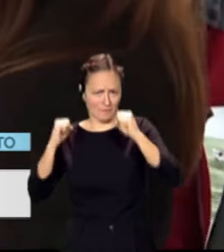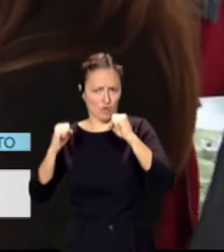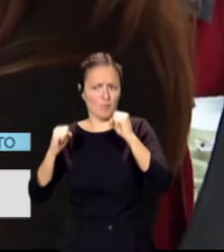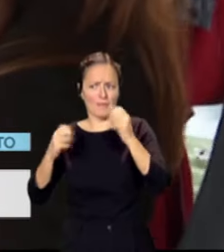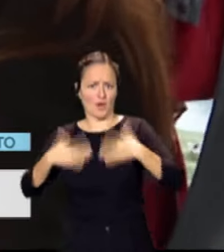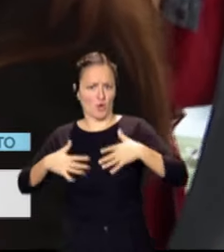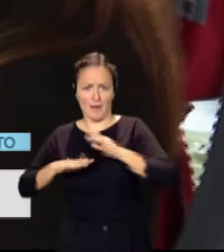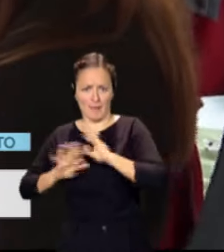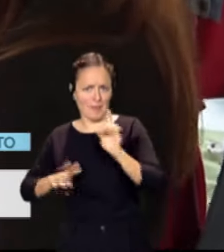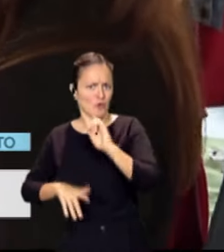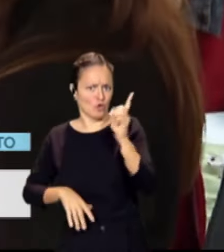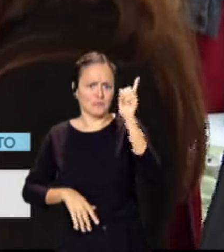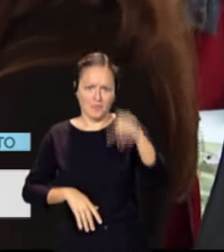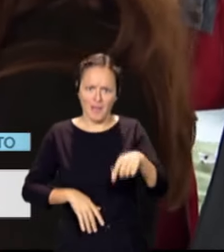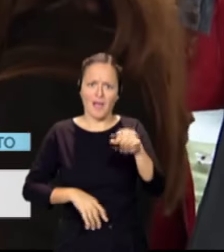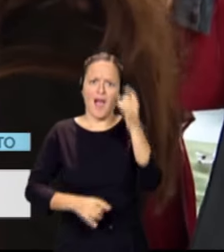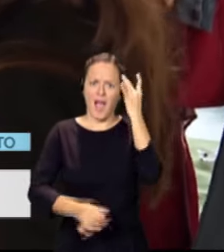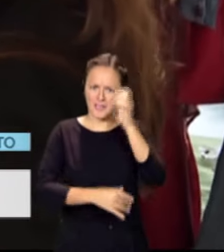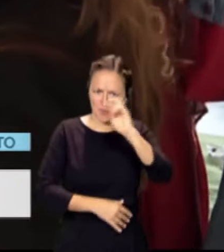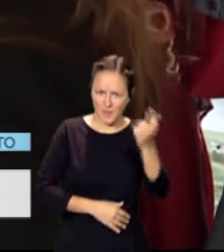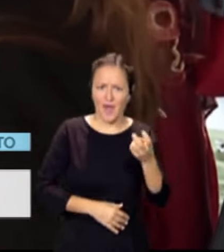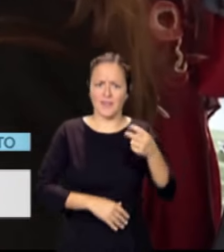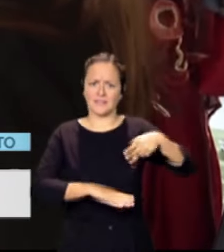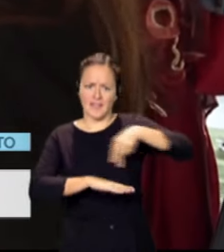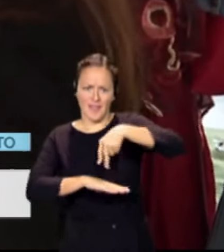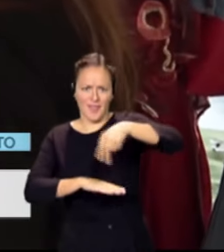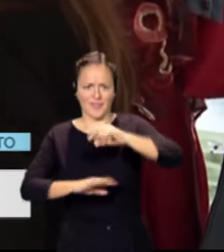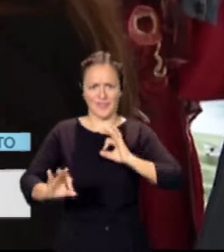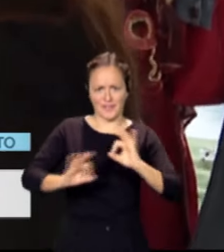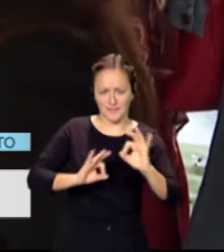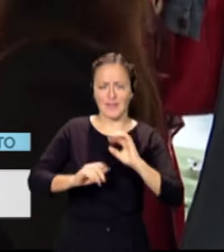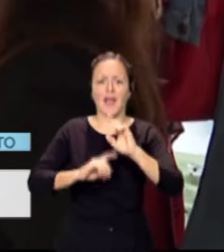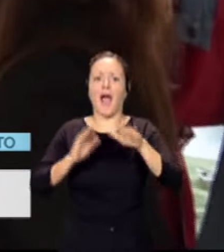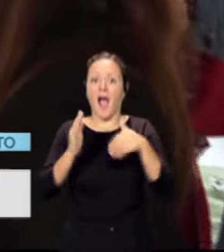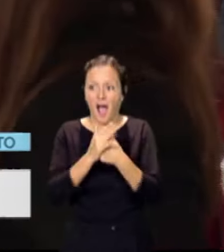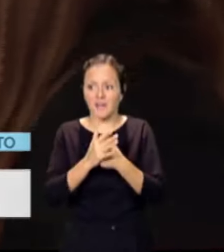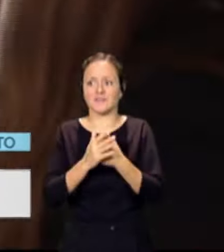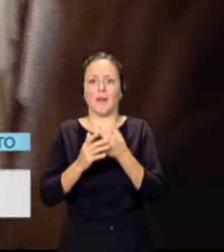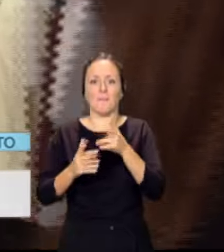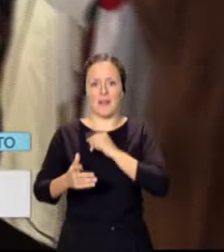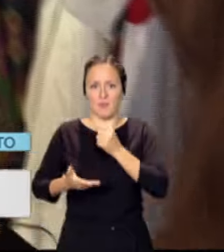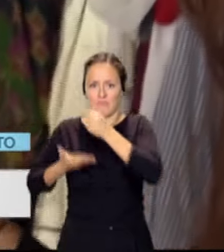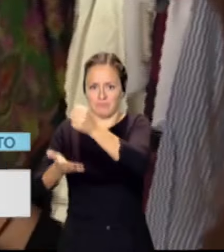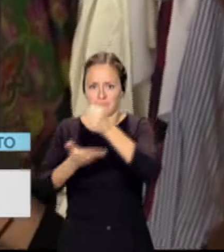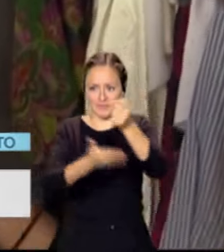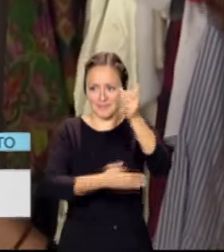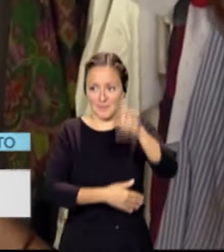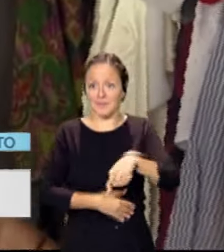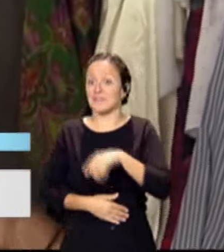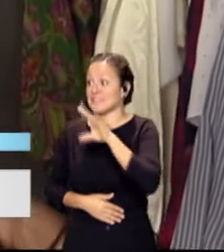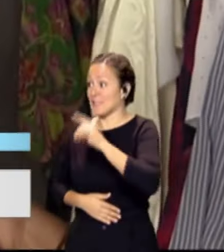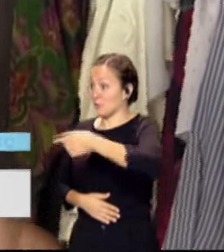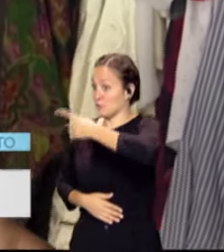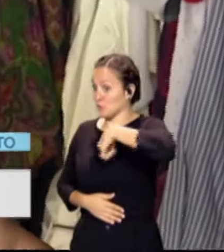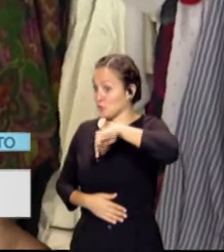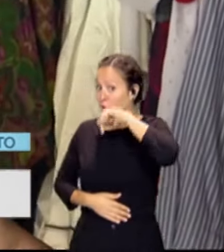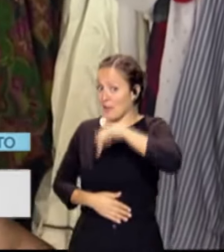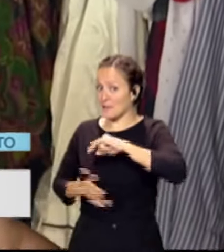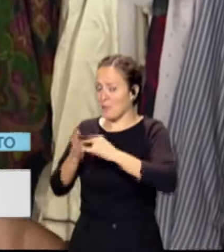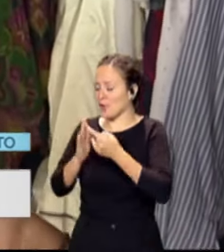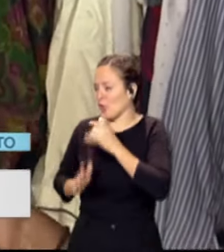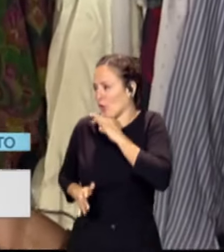ser esas actividades también un desfile este viernes y una entrega de premi Sí bueno Nosotros estamos muy contentos con este proyecto que viene a